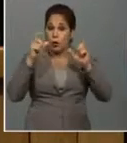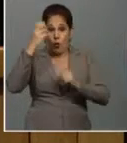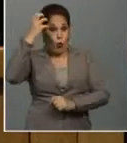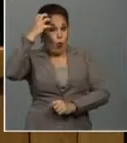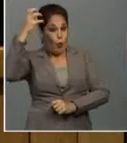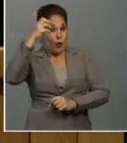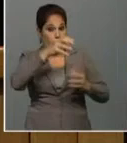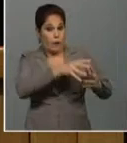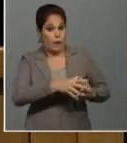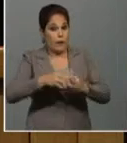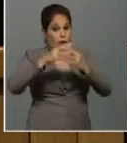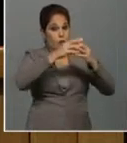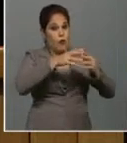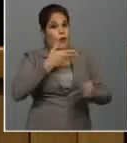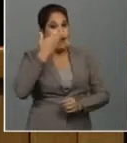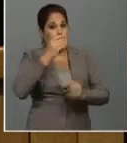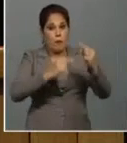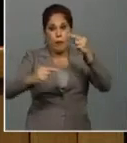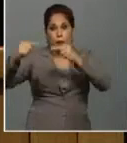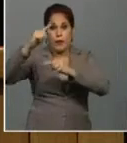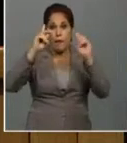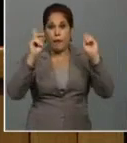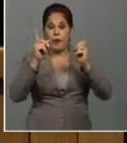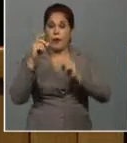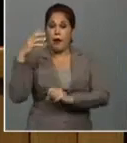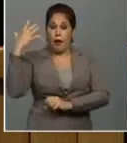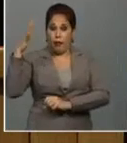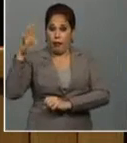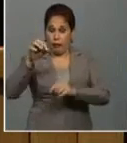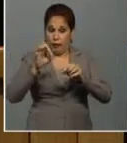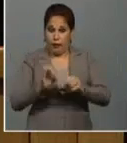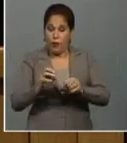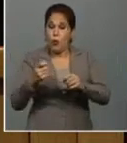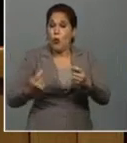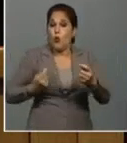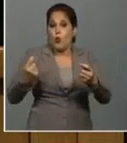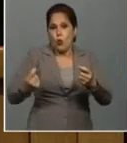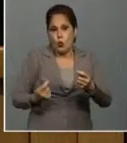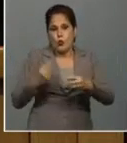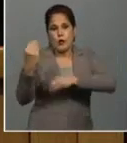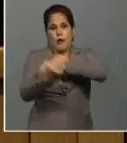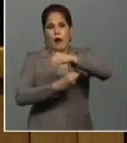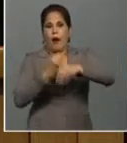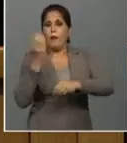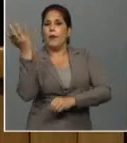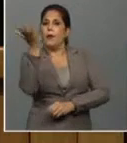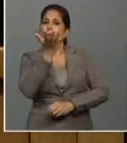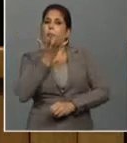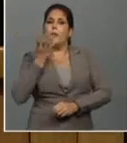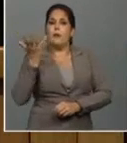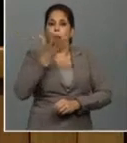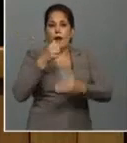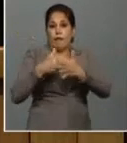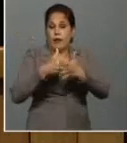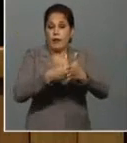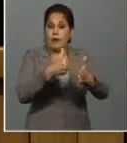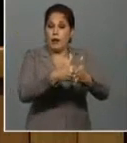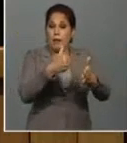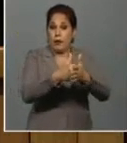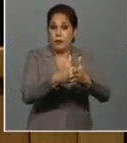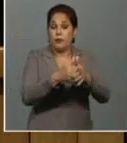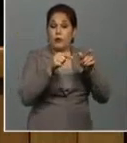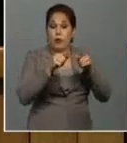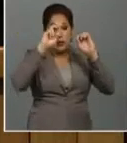gobierno de eeuu declaró como prioridad de su política exterior la lucha contra el cambio climático el enfrentamiento a las